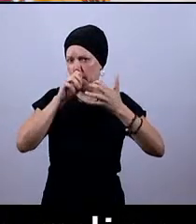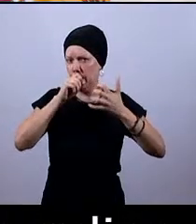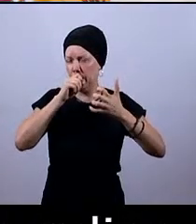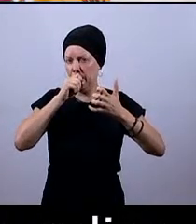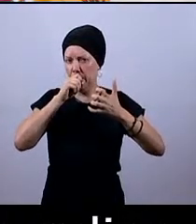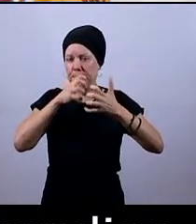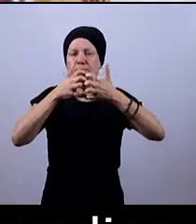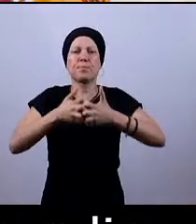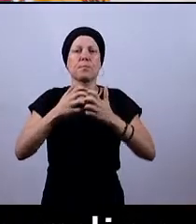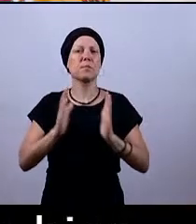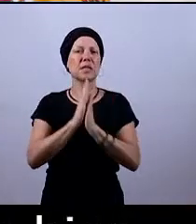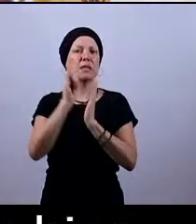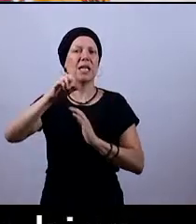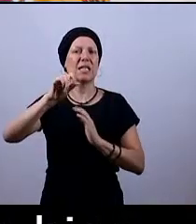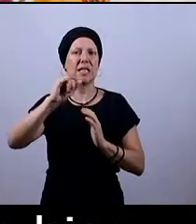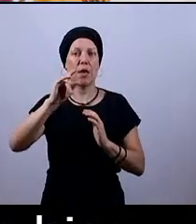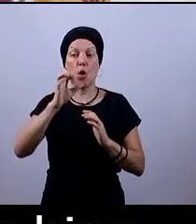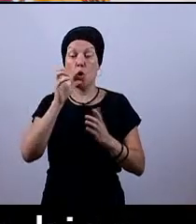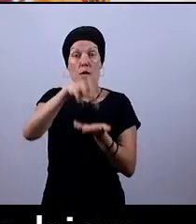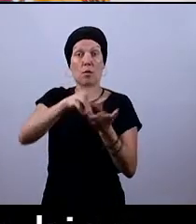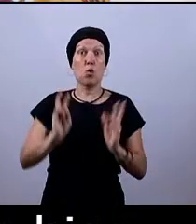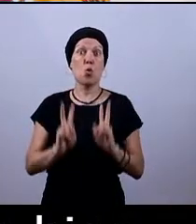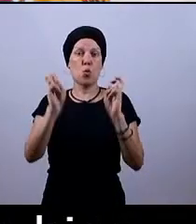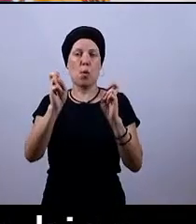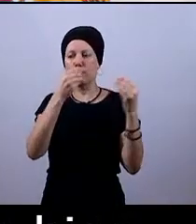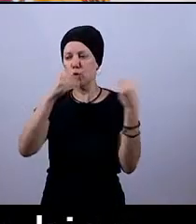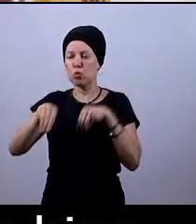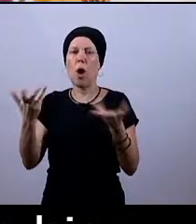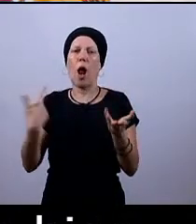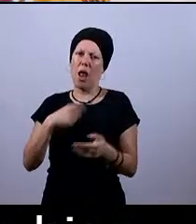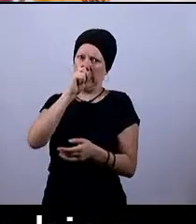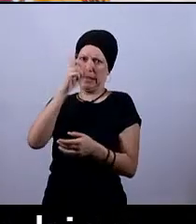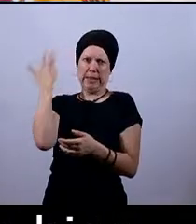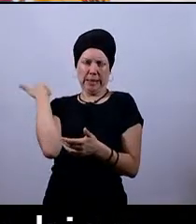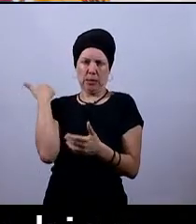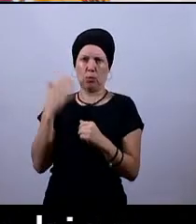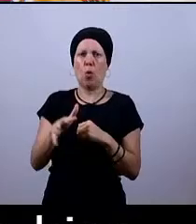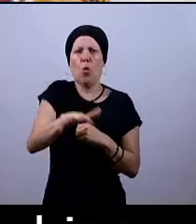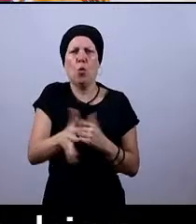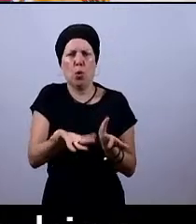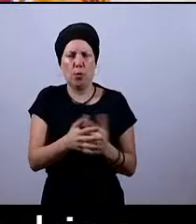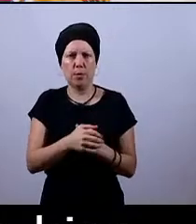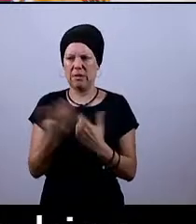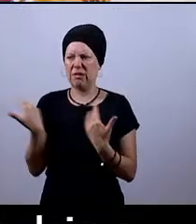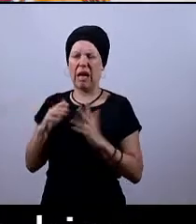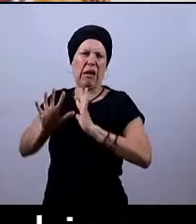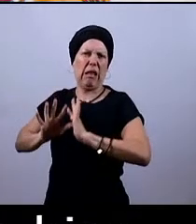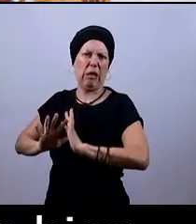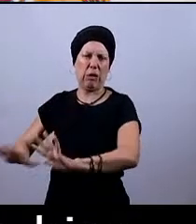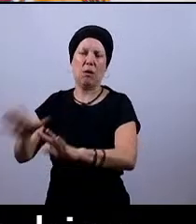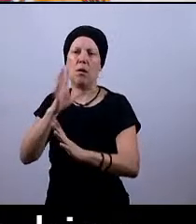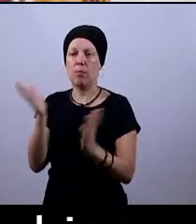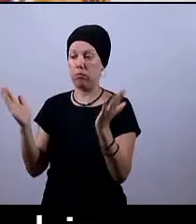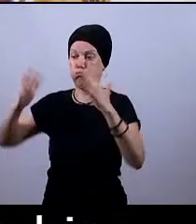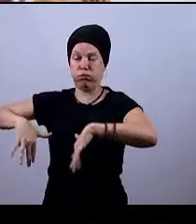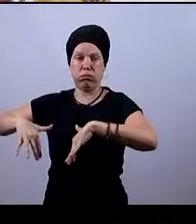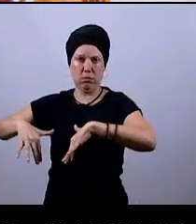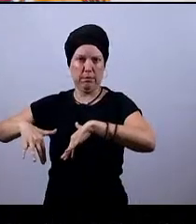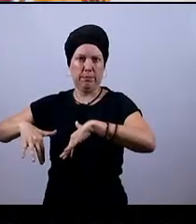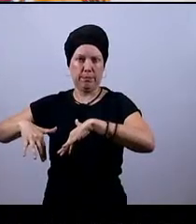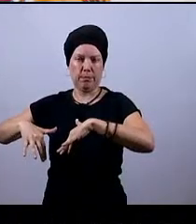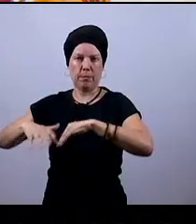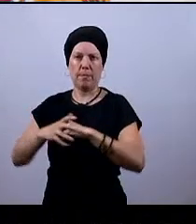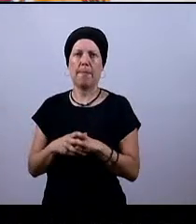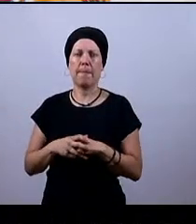Isidro. Este nuevo centro sustituirá al anterior, que se encuentra en desuso tras el derrumbe parcial de